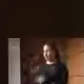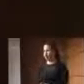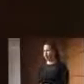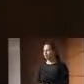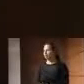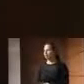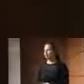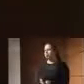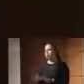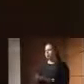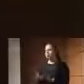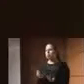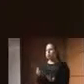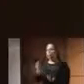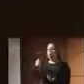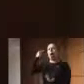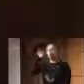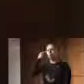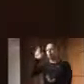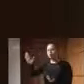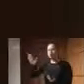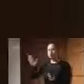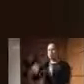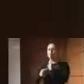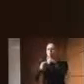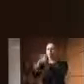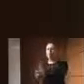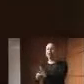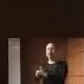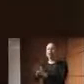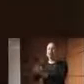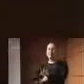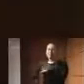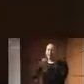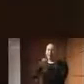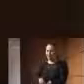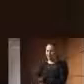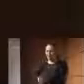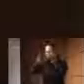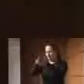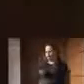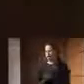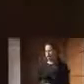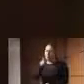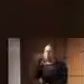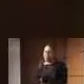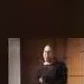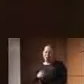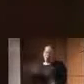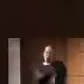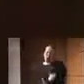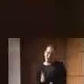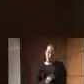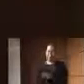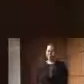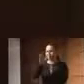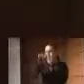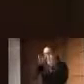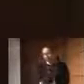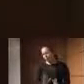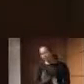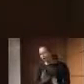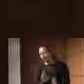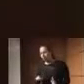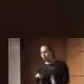personas con discapacidad se hacía desde lo que llamamos un modelo médico rehabilitador. El problema es la persona tiene una discapacidad que la hace